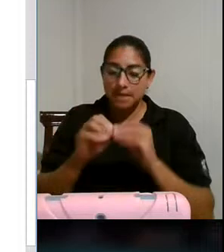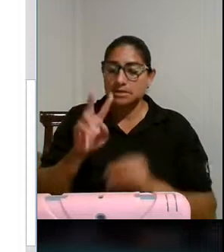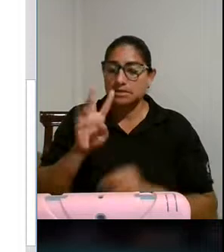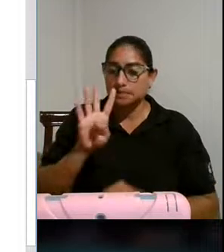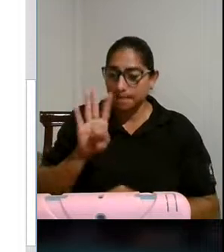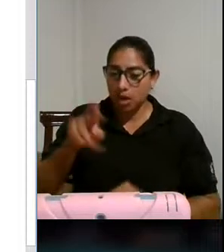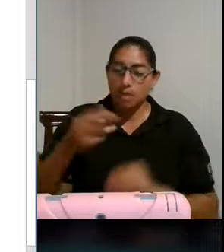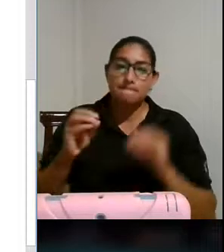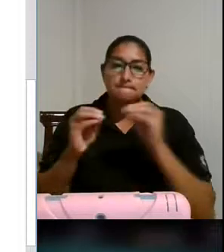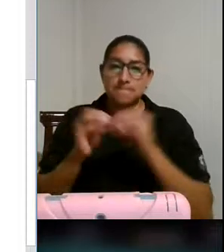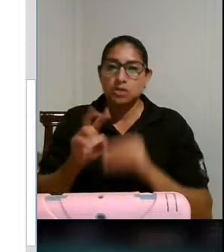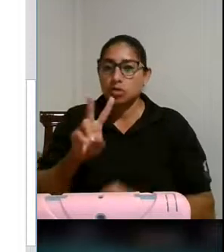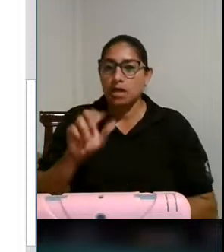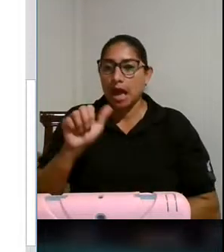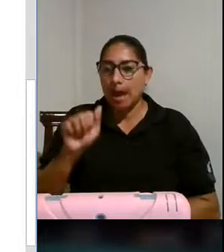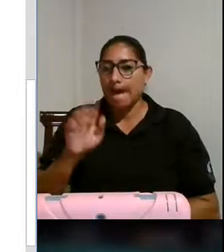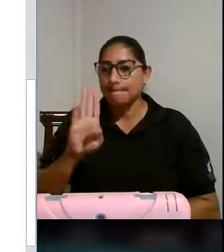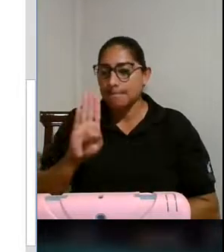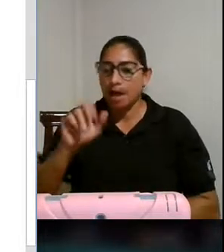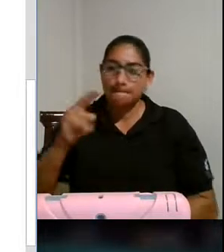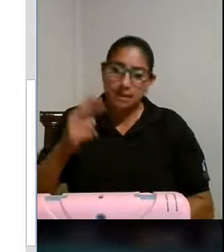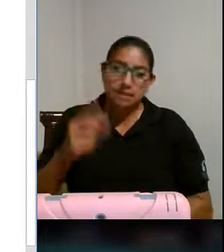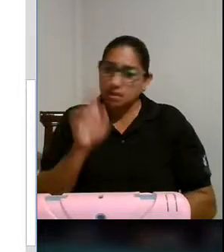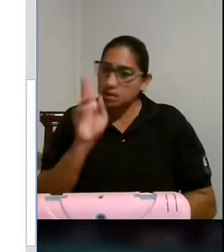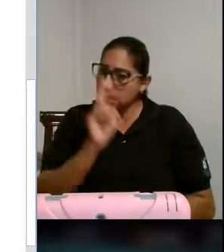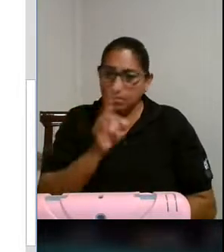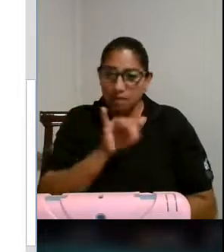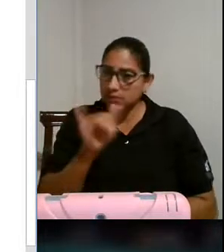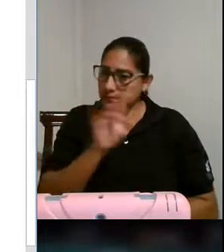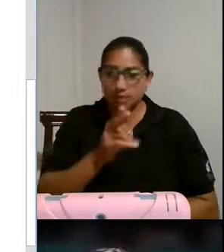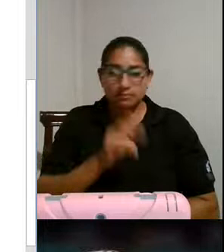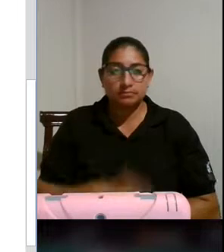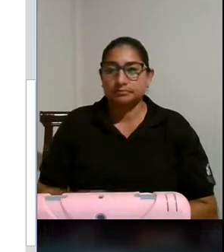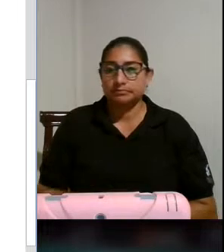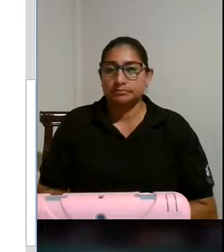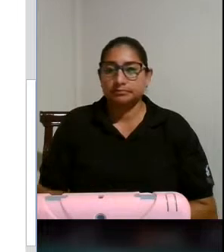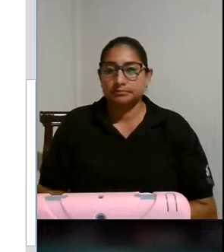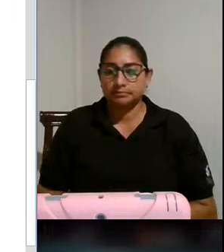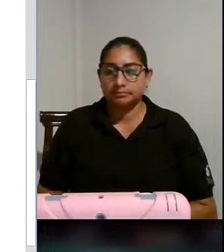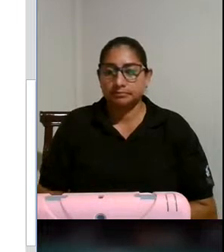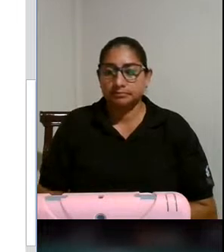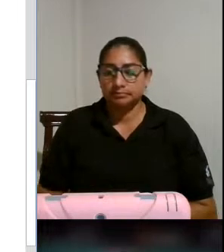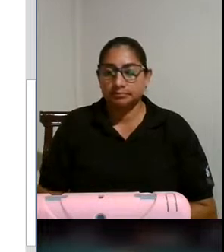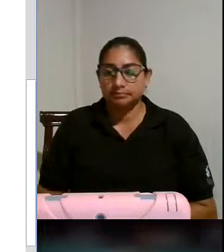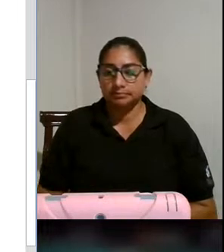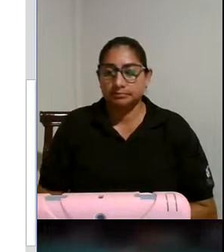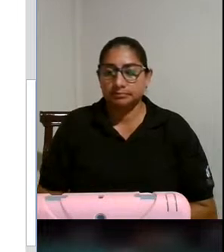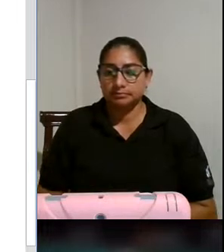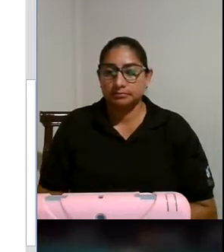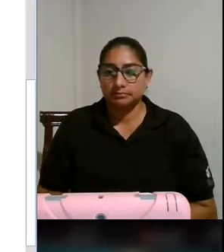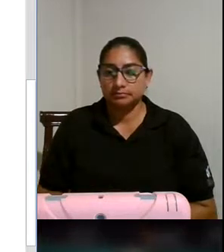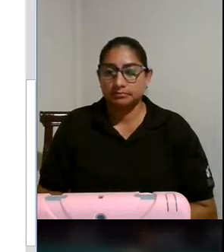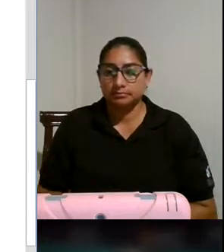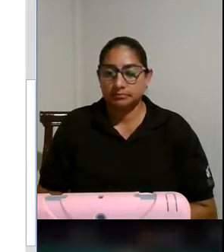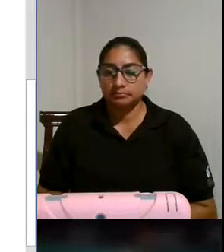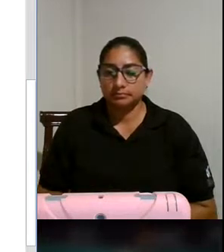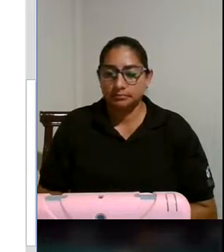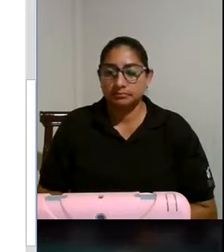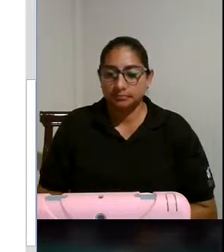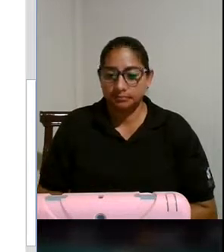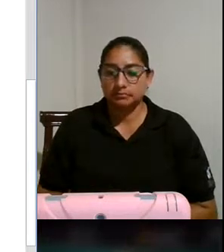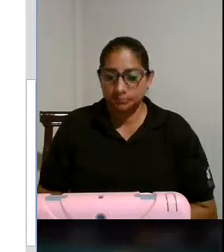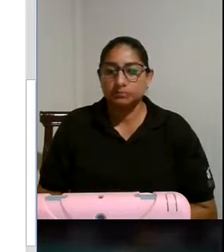2a más b. A, b. Sí, lo mismo, porque es Sí. sumando. Ajá, entonces no hay problema. Tal vez a la hora